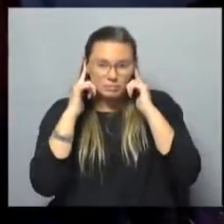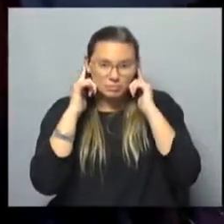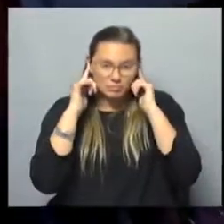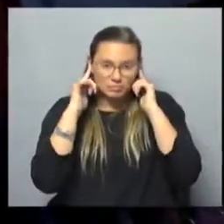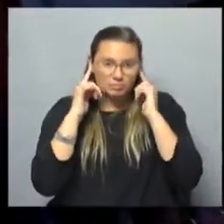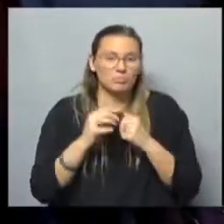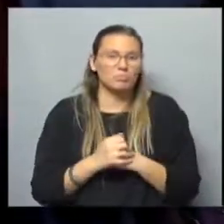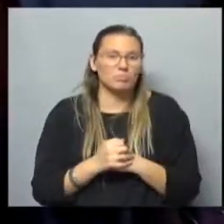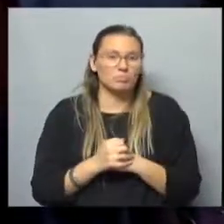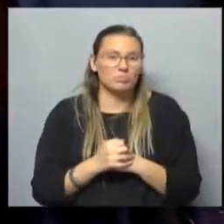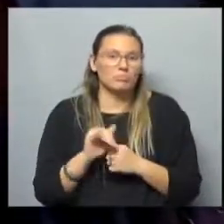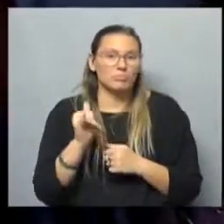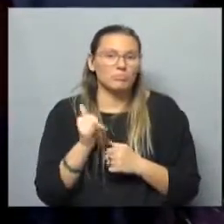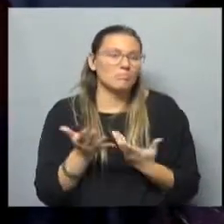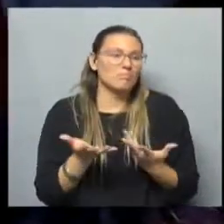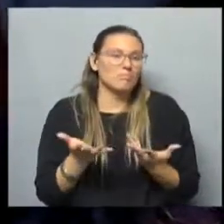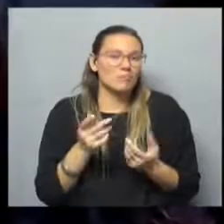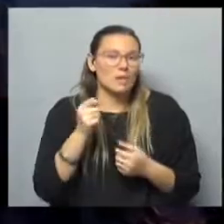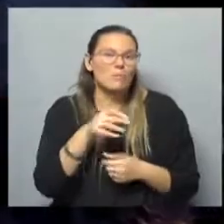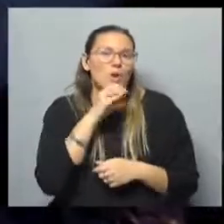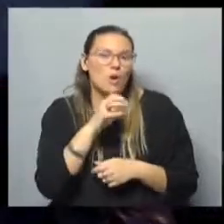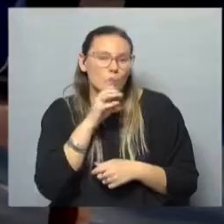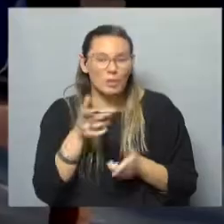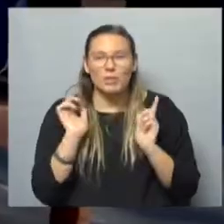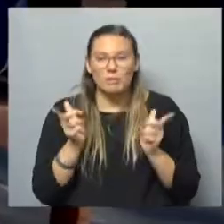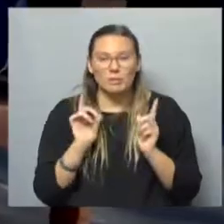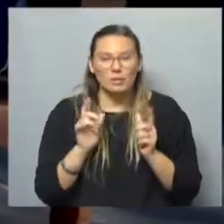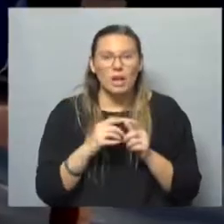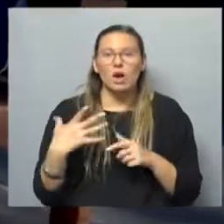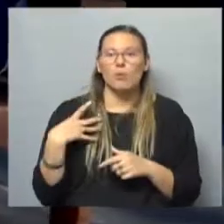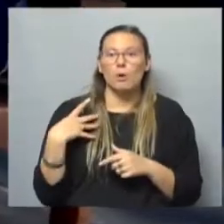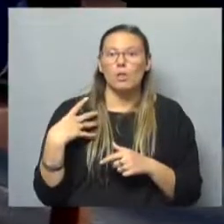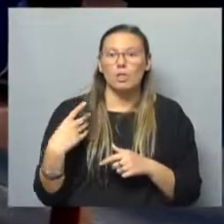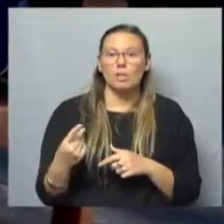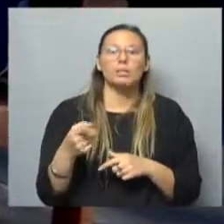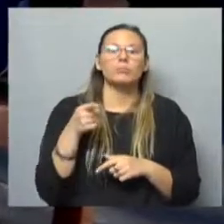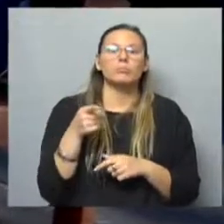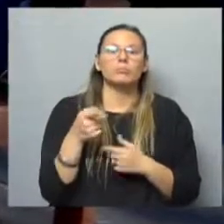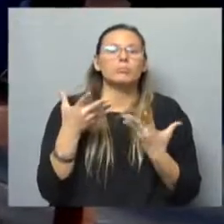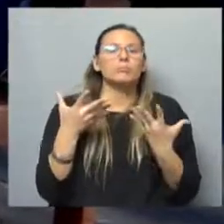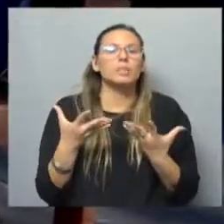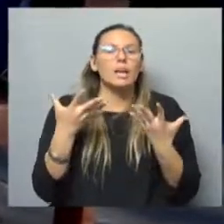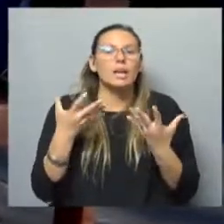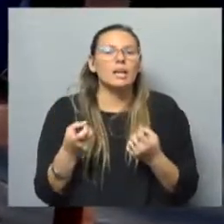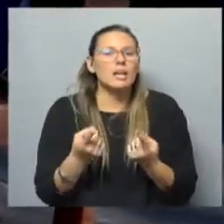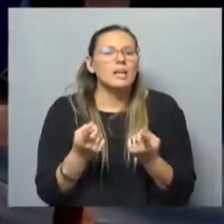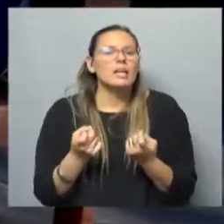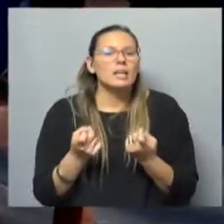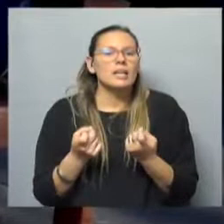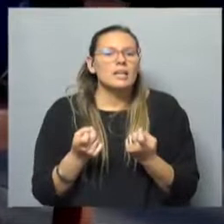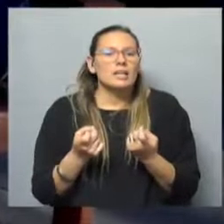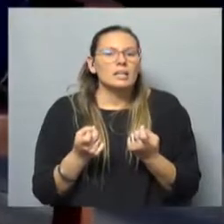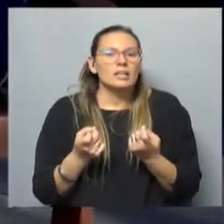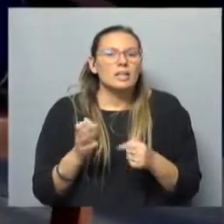como, sí, muy, muy gracioso, muy divertido. Como directora, ¿qué es lo que querés, qué es lo que necesitas que